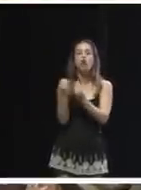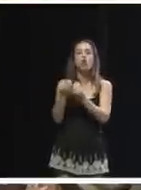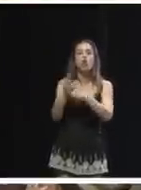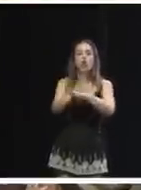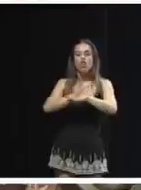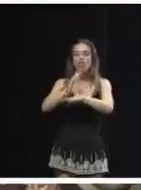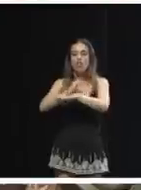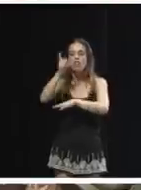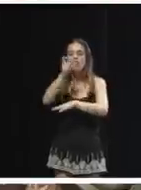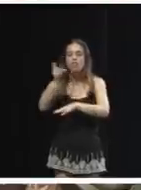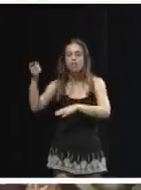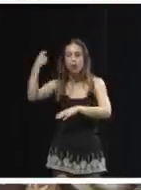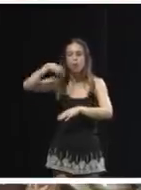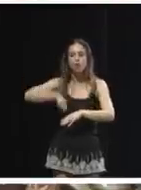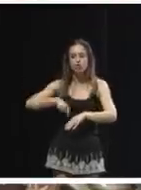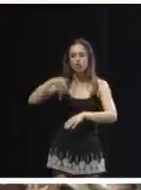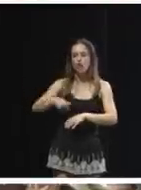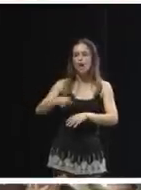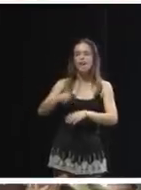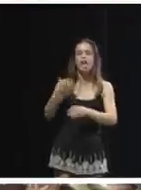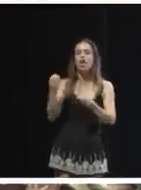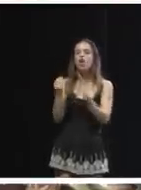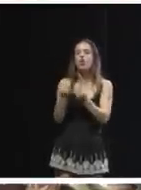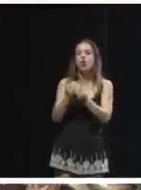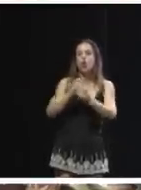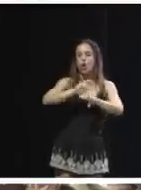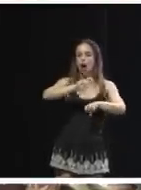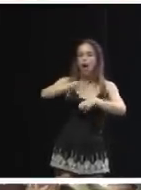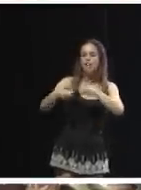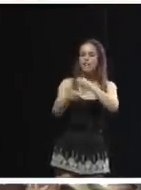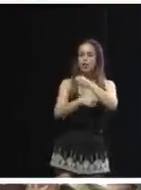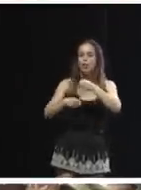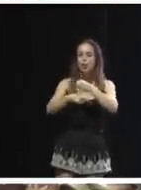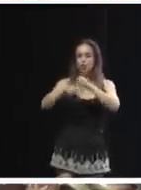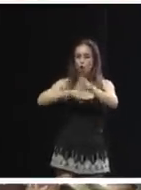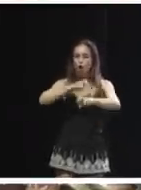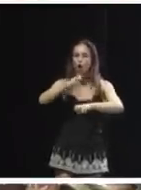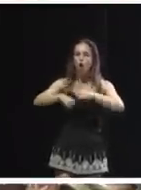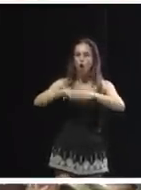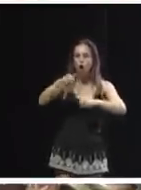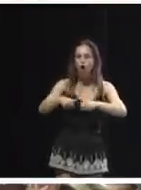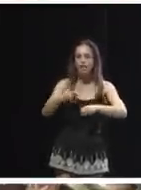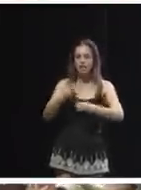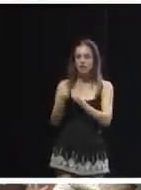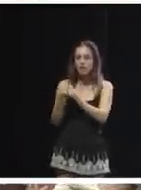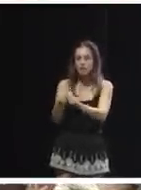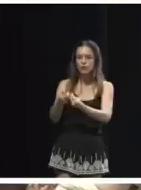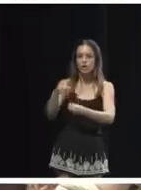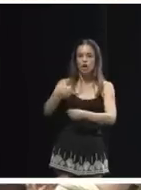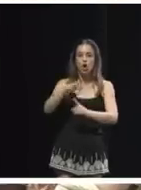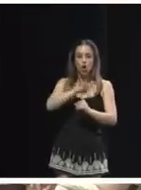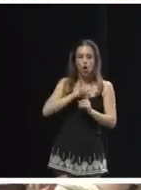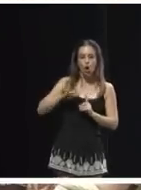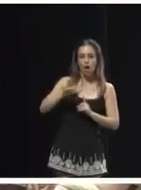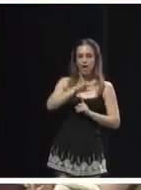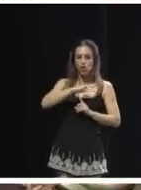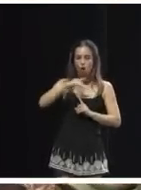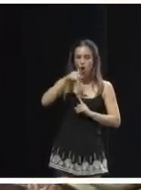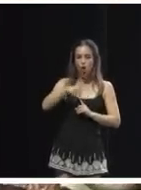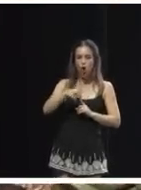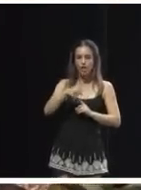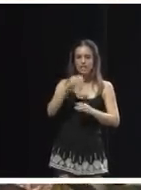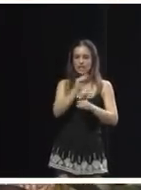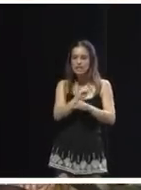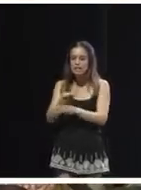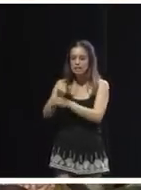estado con los agricultores y las agricultoras, he estado con los ecologistas y no es un